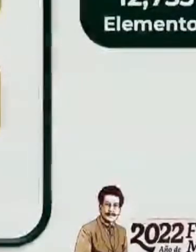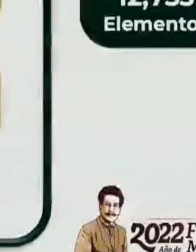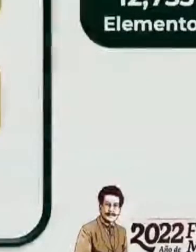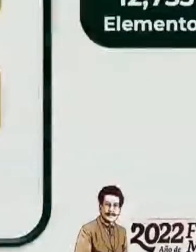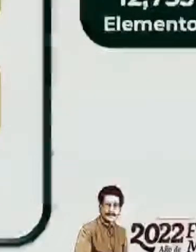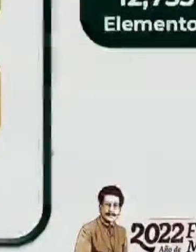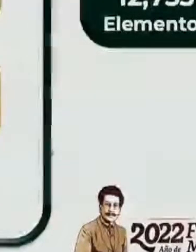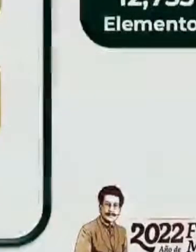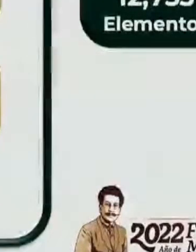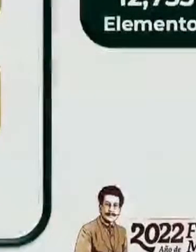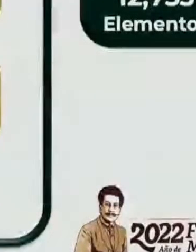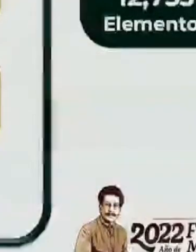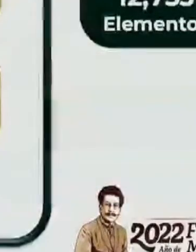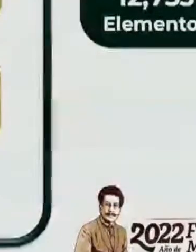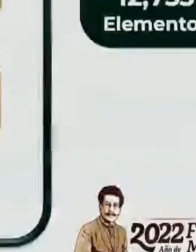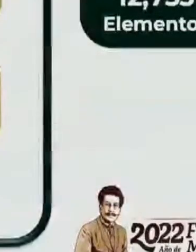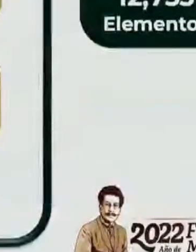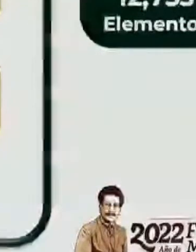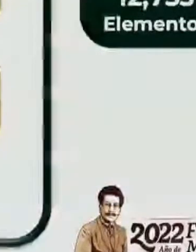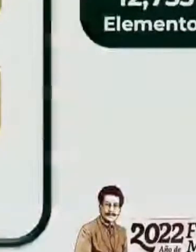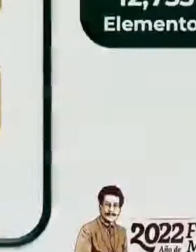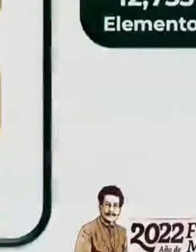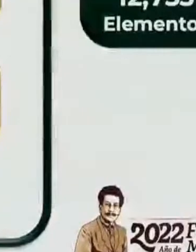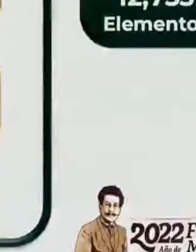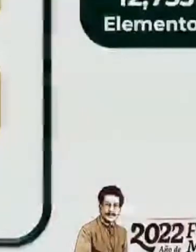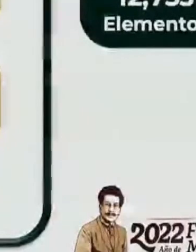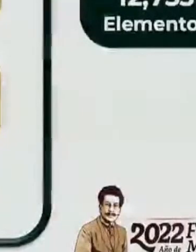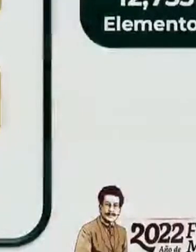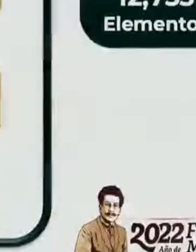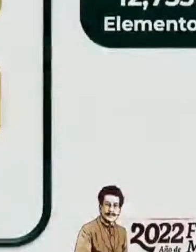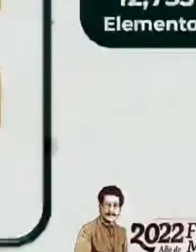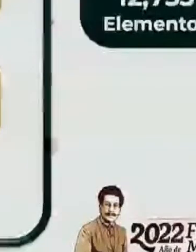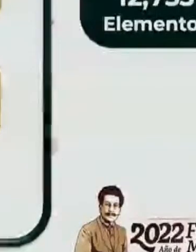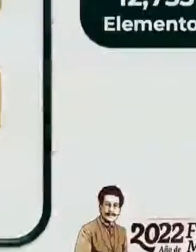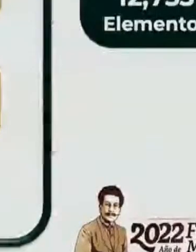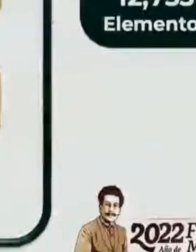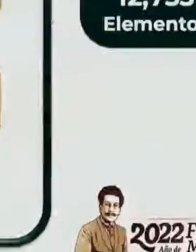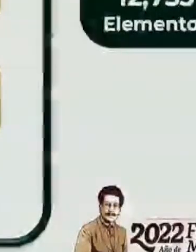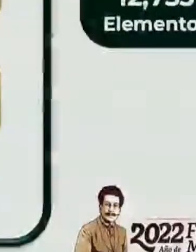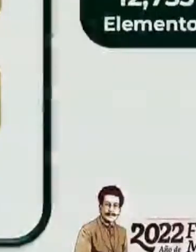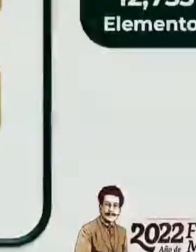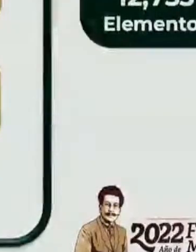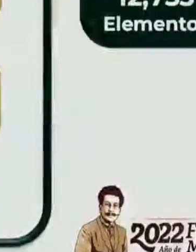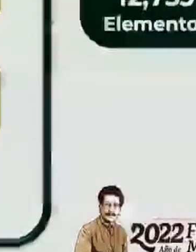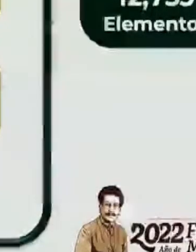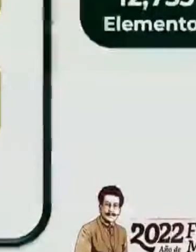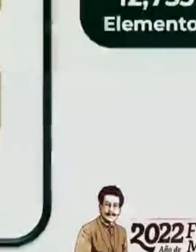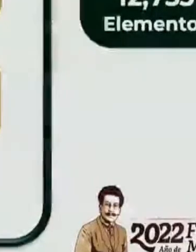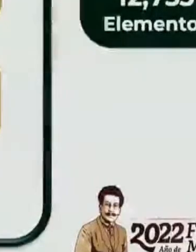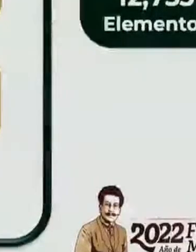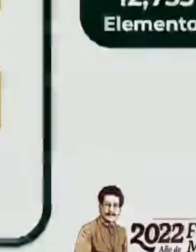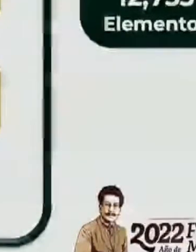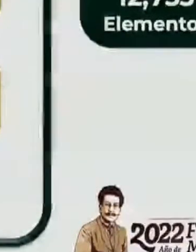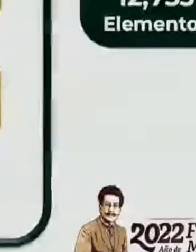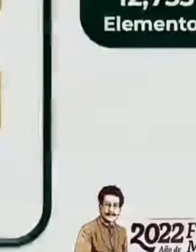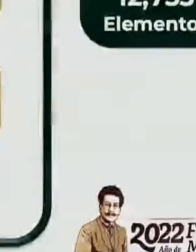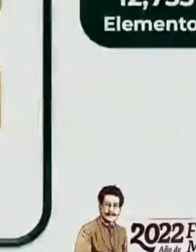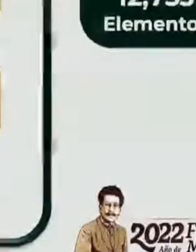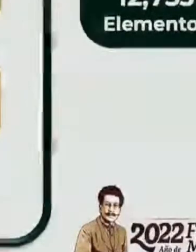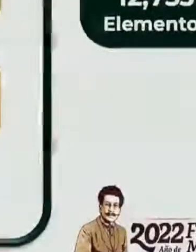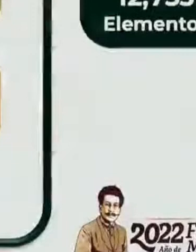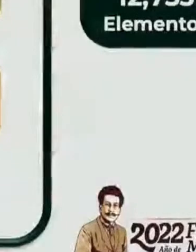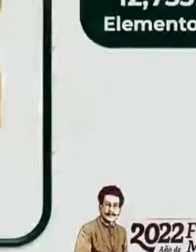2.862, que hacen un total de fuerzas federales presentes en el Estado, 10.154 hombres operativos